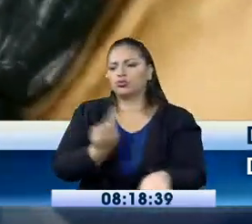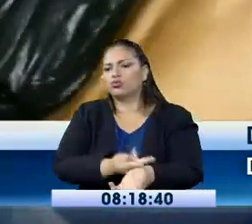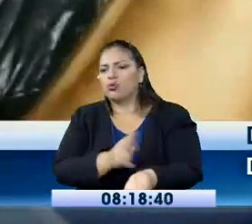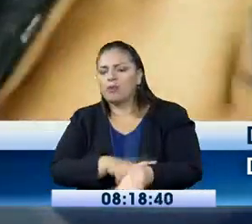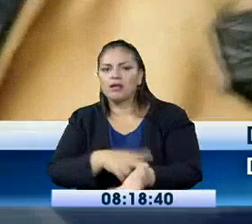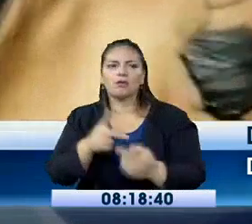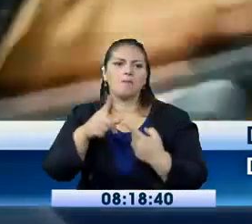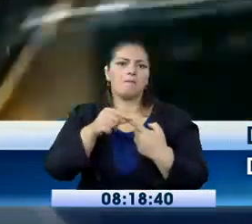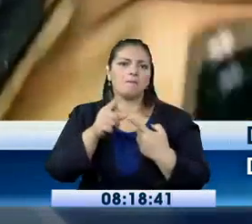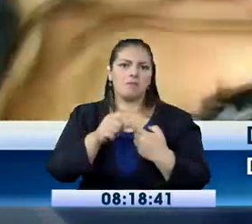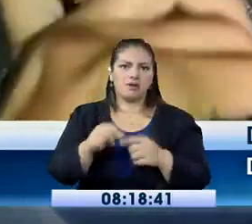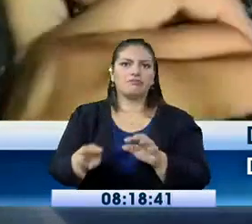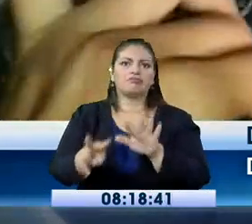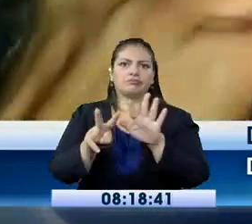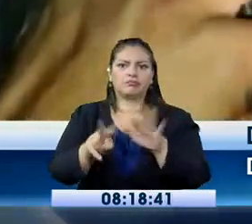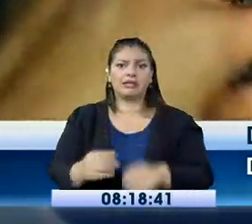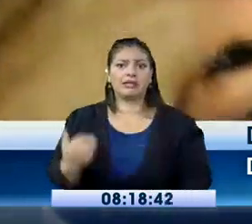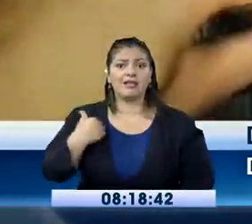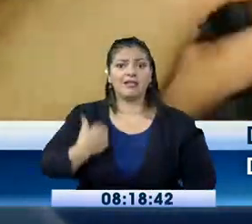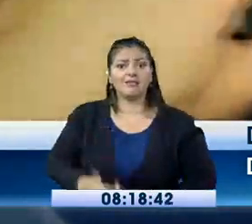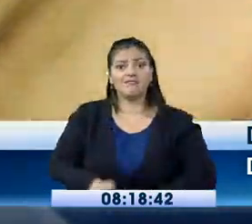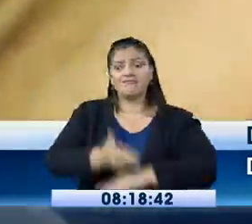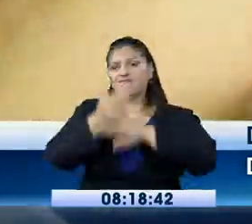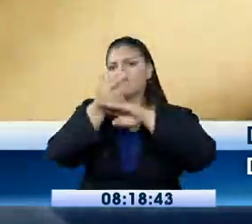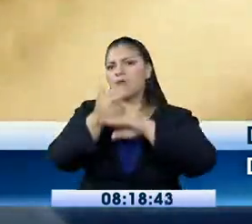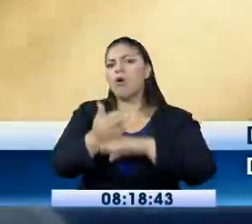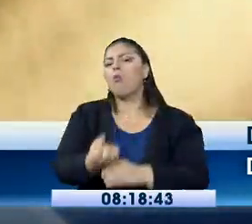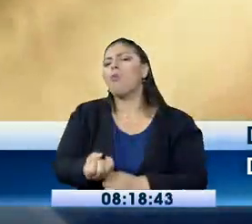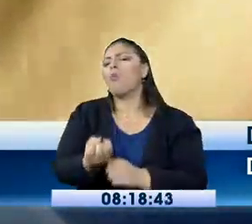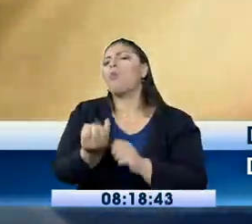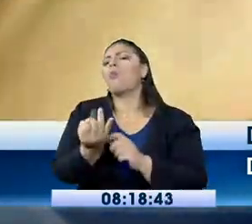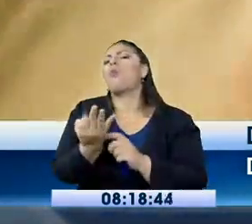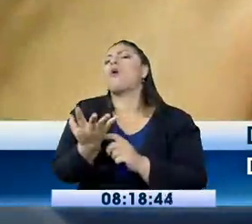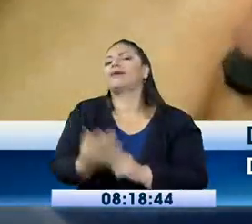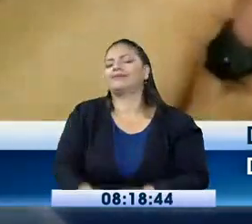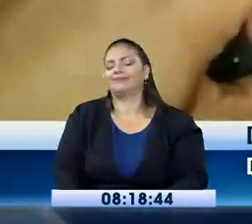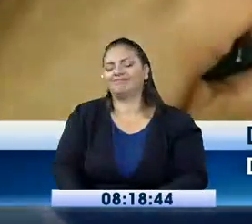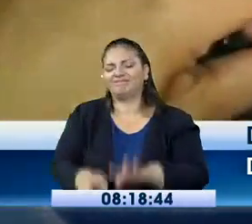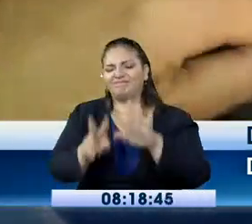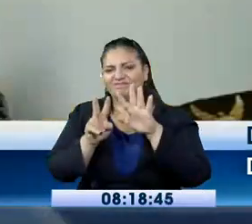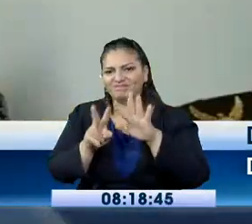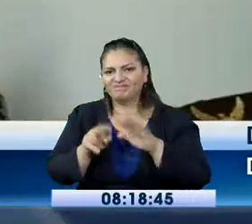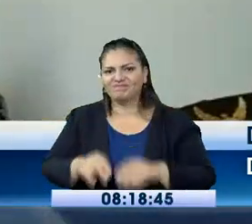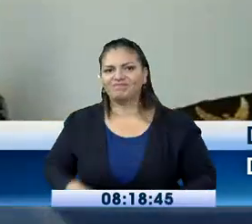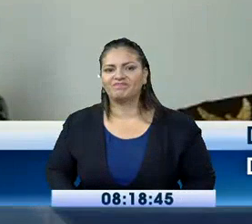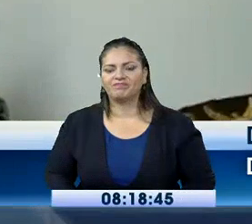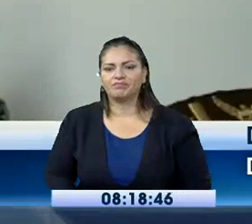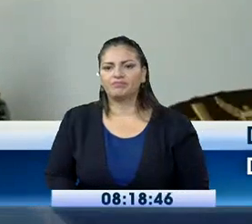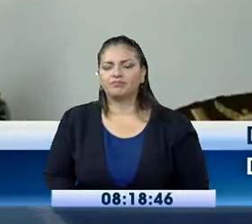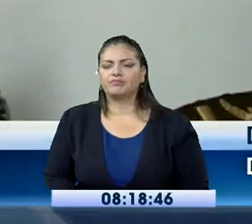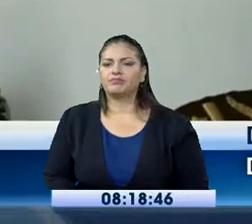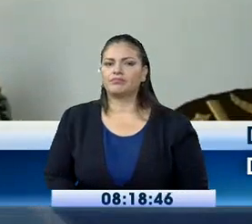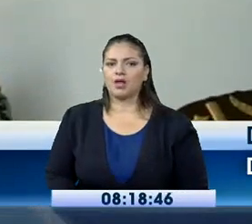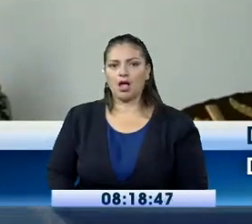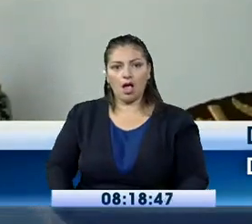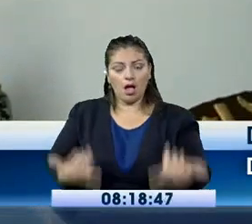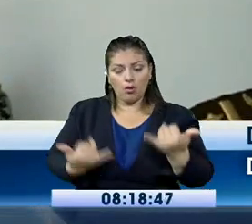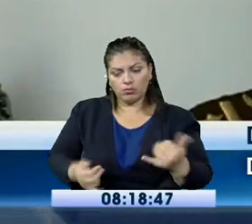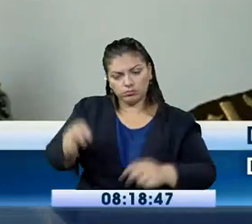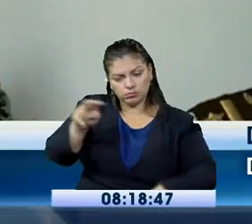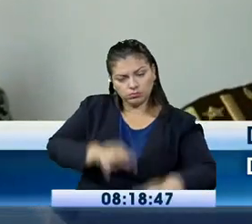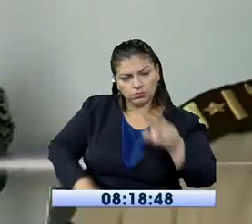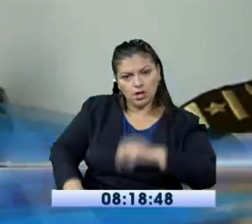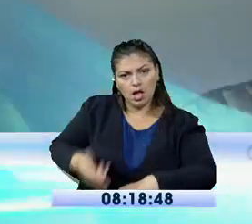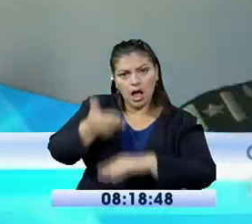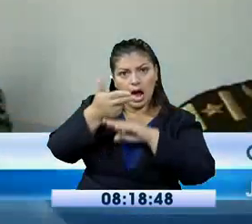armas de fuego. Serán evaluadas y periciadas a efecto de determinar si es que estas armas pudieron haber sido